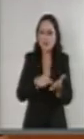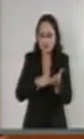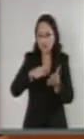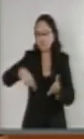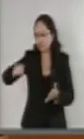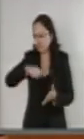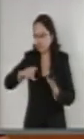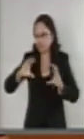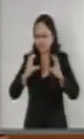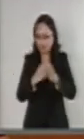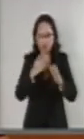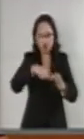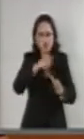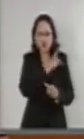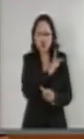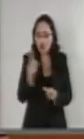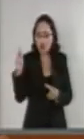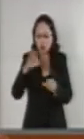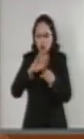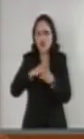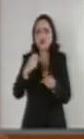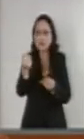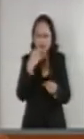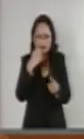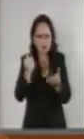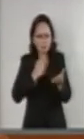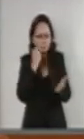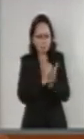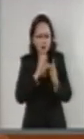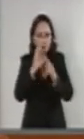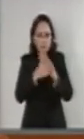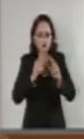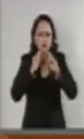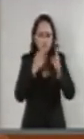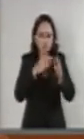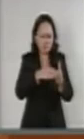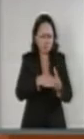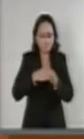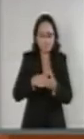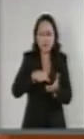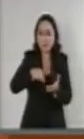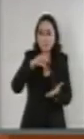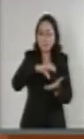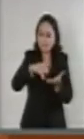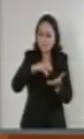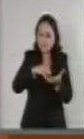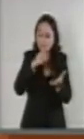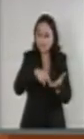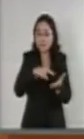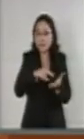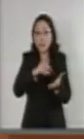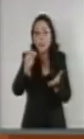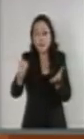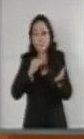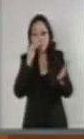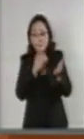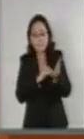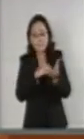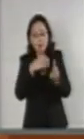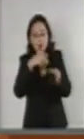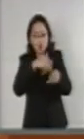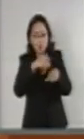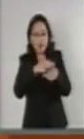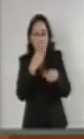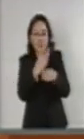aprobado por unanimidad en Comisiones Unidas, es que en lugar del lugar 3